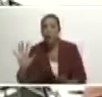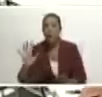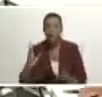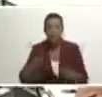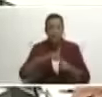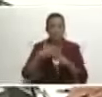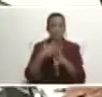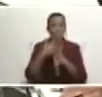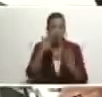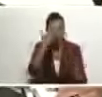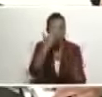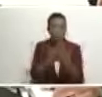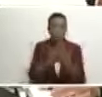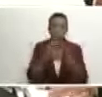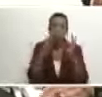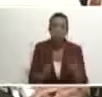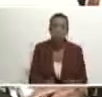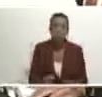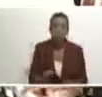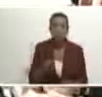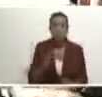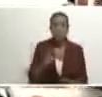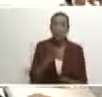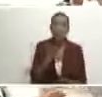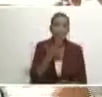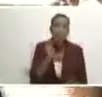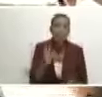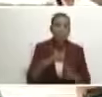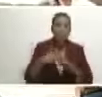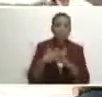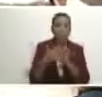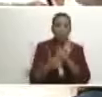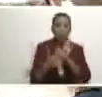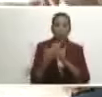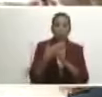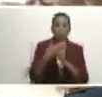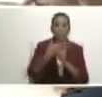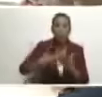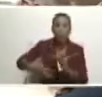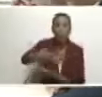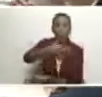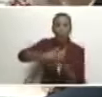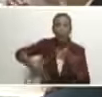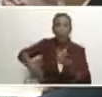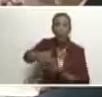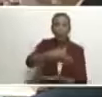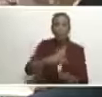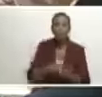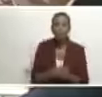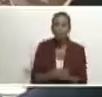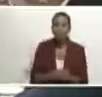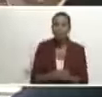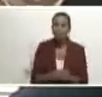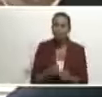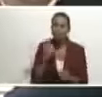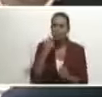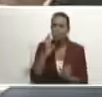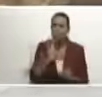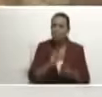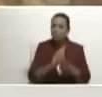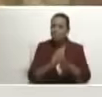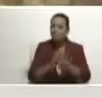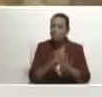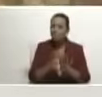dificultades que han sido enfrentadas en este caso de manera compartida y conjunta. Así que